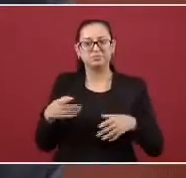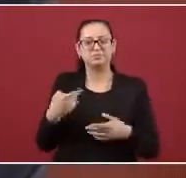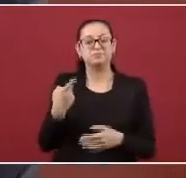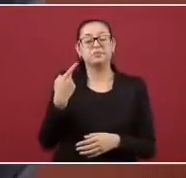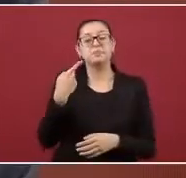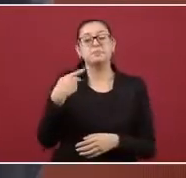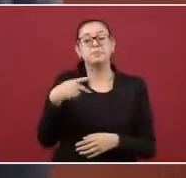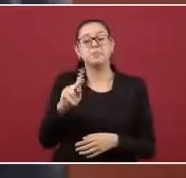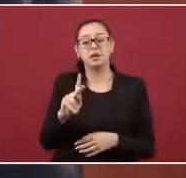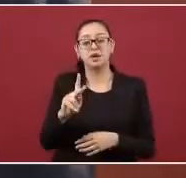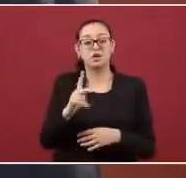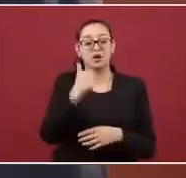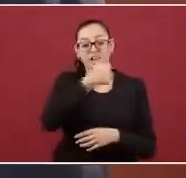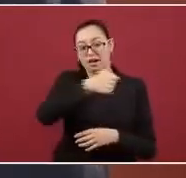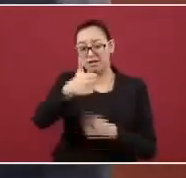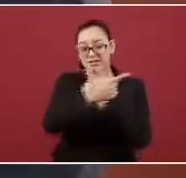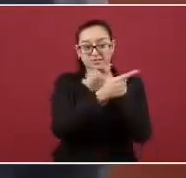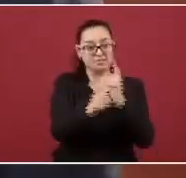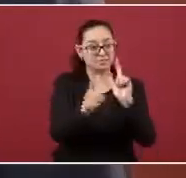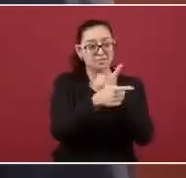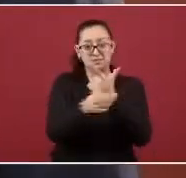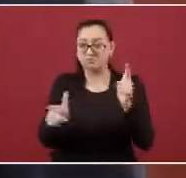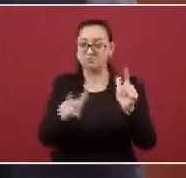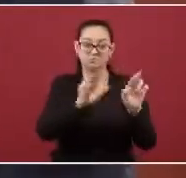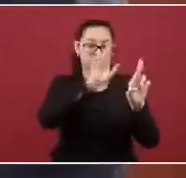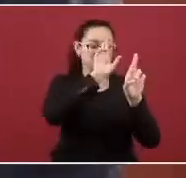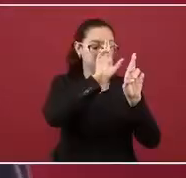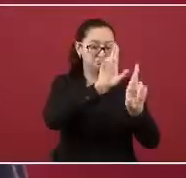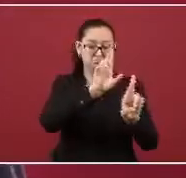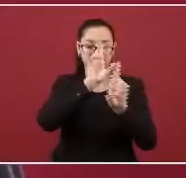respeten las libertades. Pues es correcto.